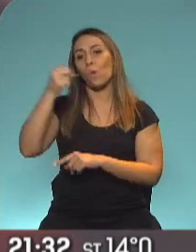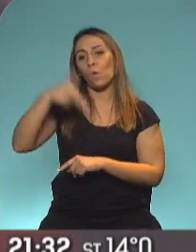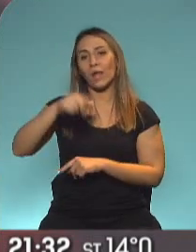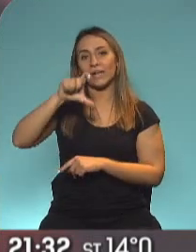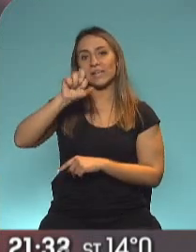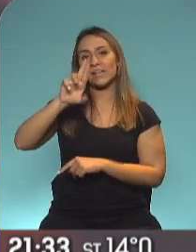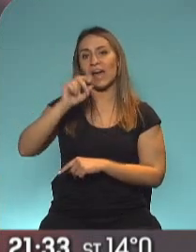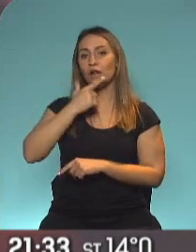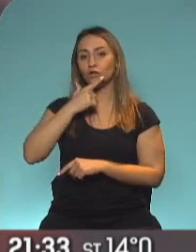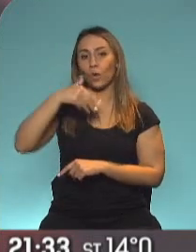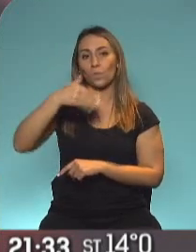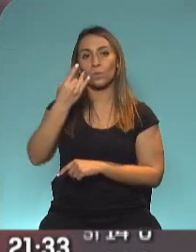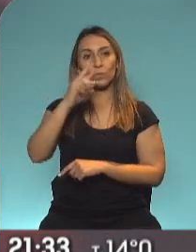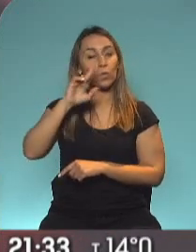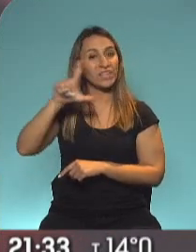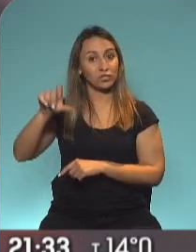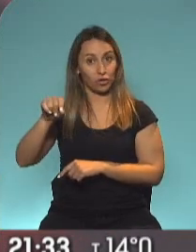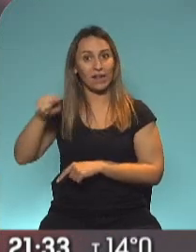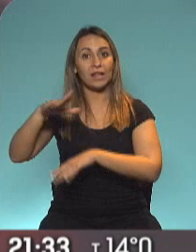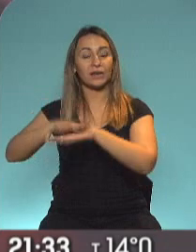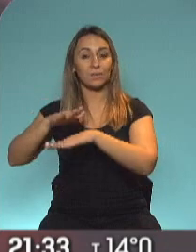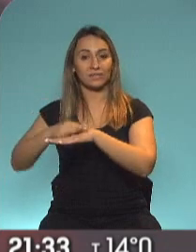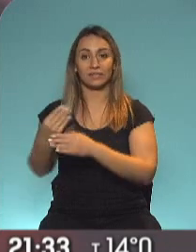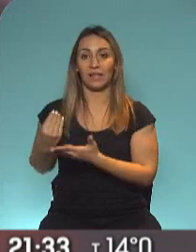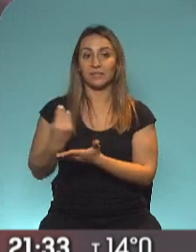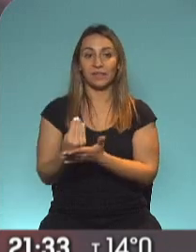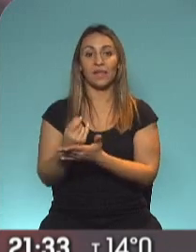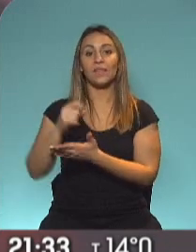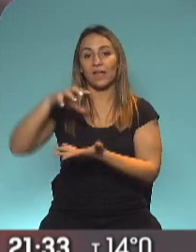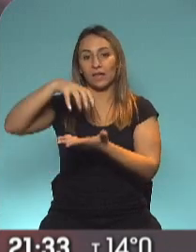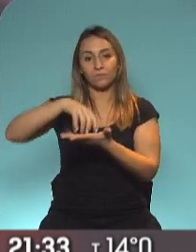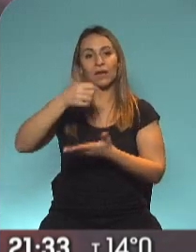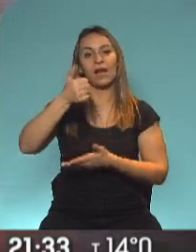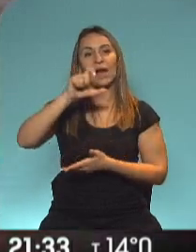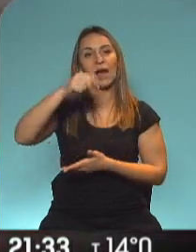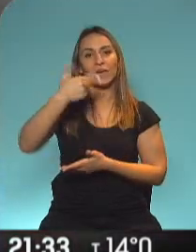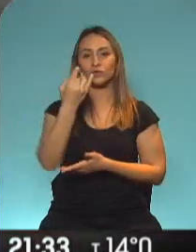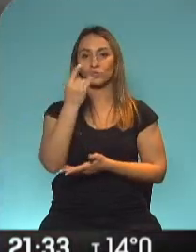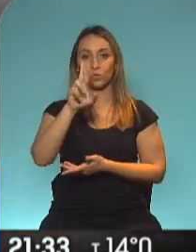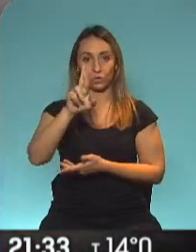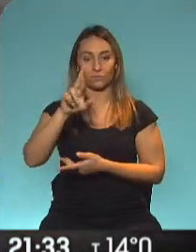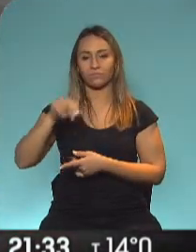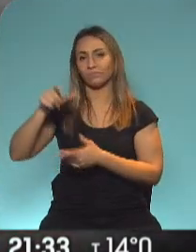el representante regional de ACNUR, y este es su testimonio.